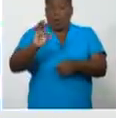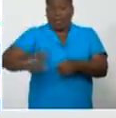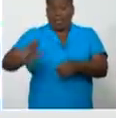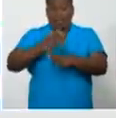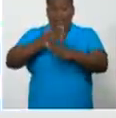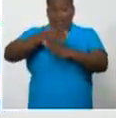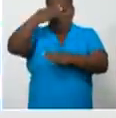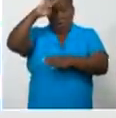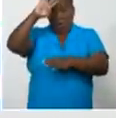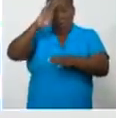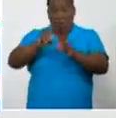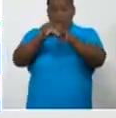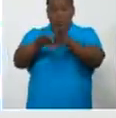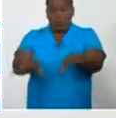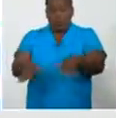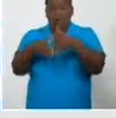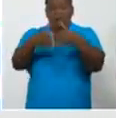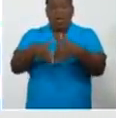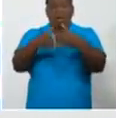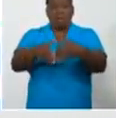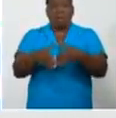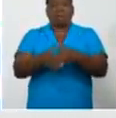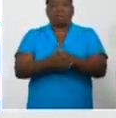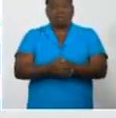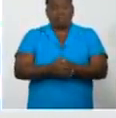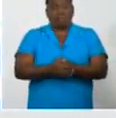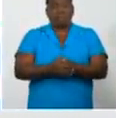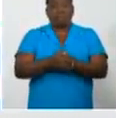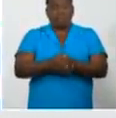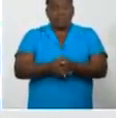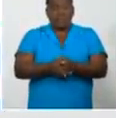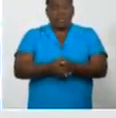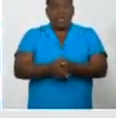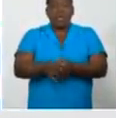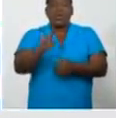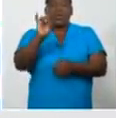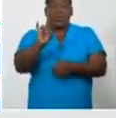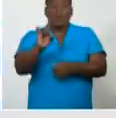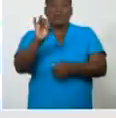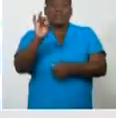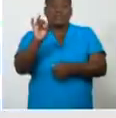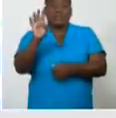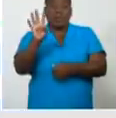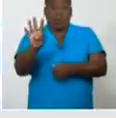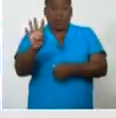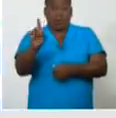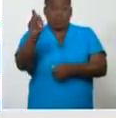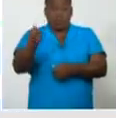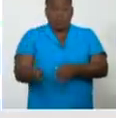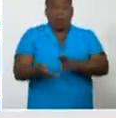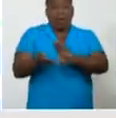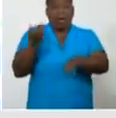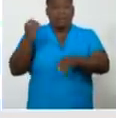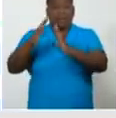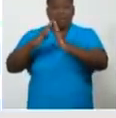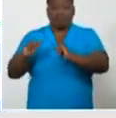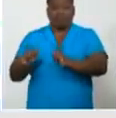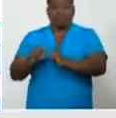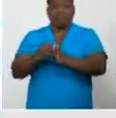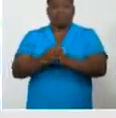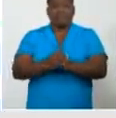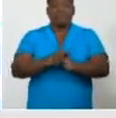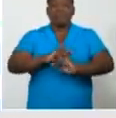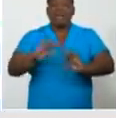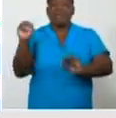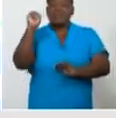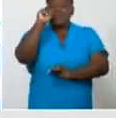Cuba y Granma. Fueron tributadas 974 altas clínicas en el día de ayer. De esta manera ponemos punto